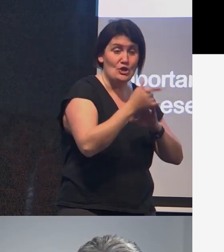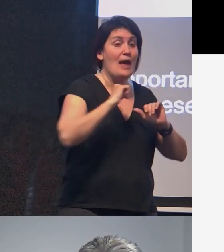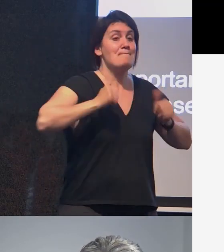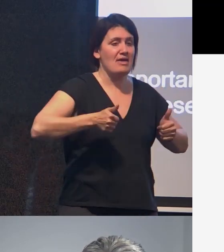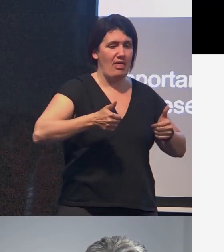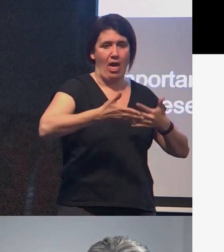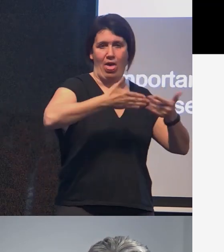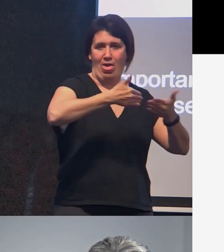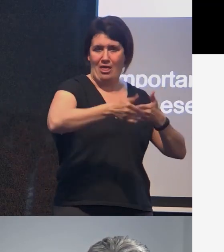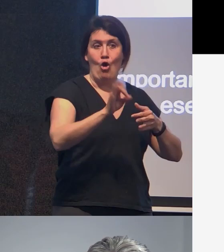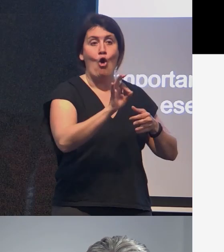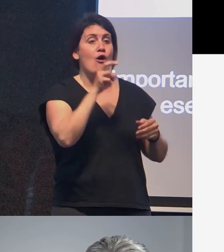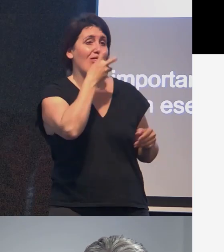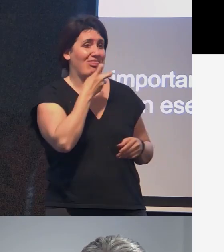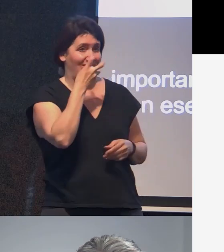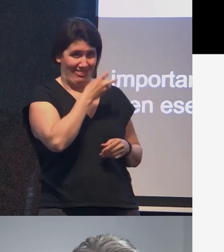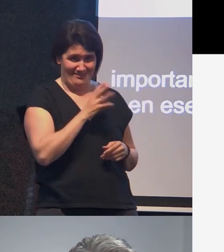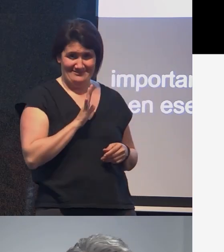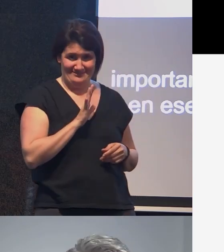balbucear.